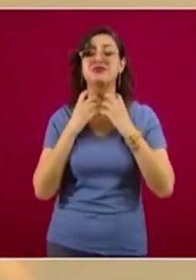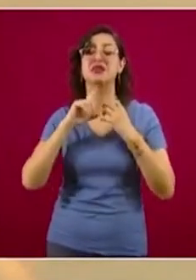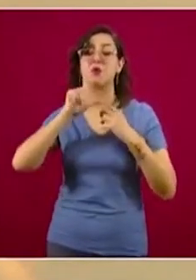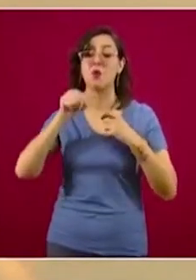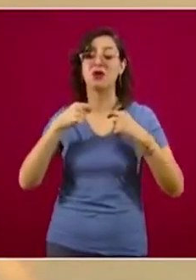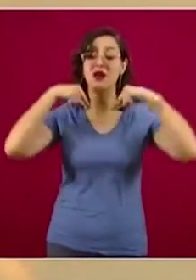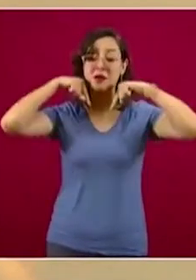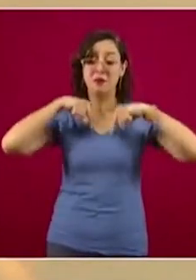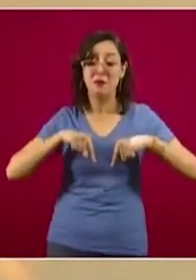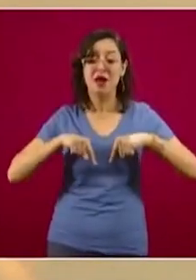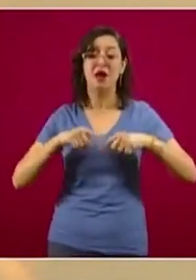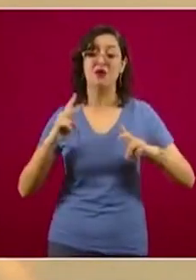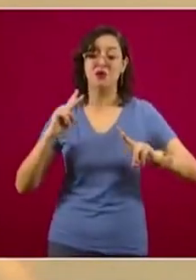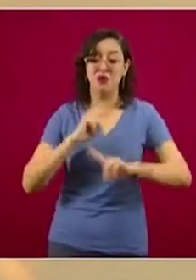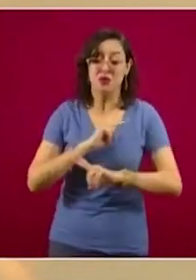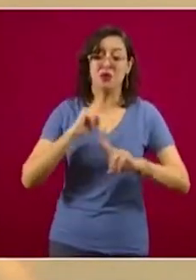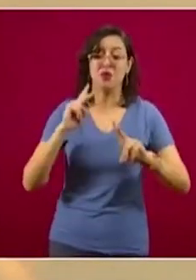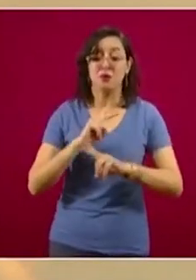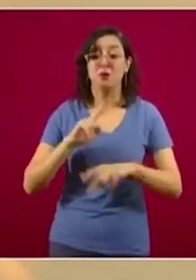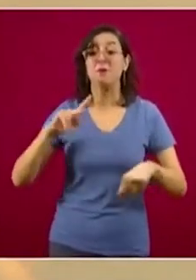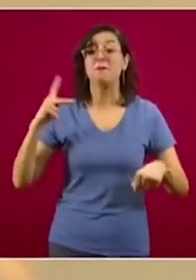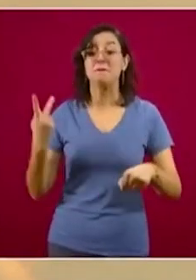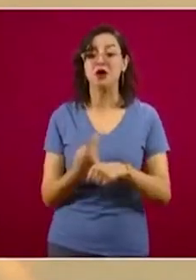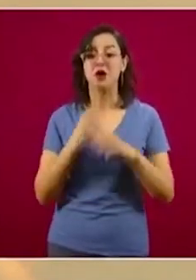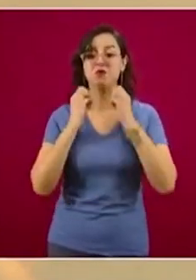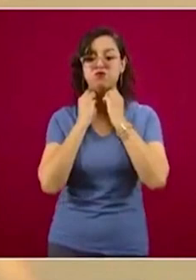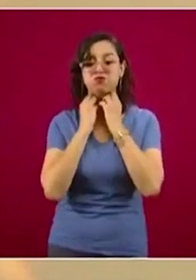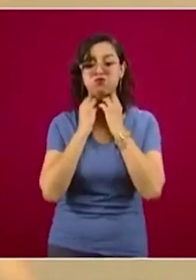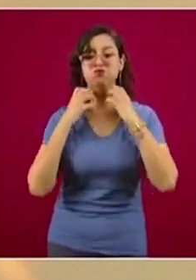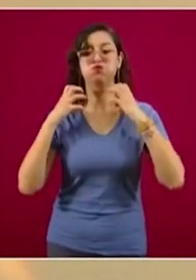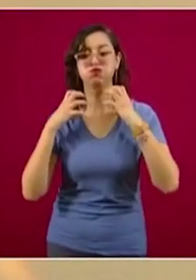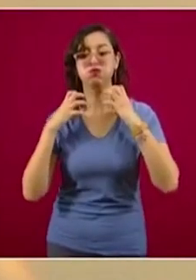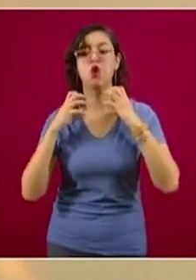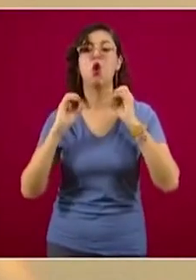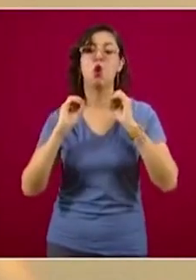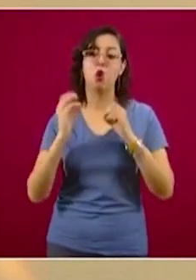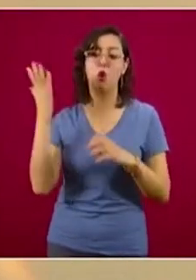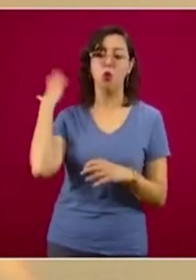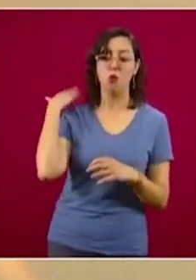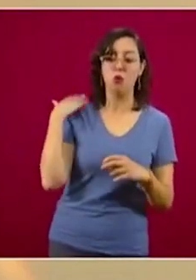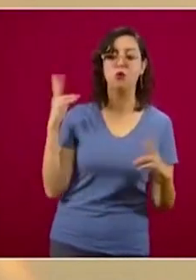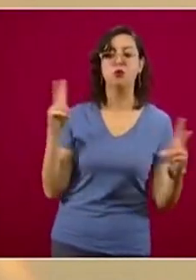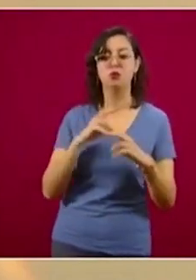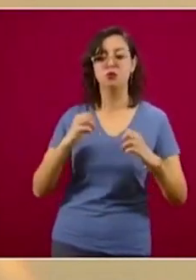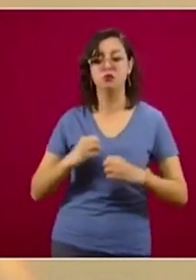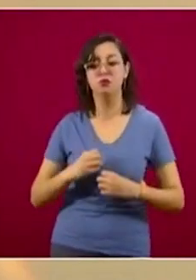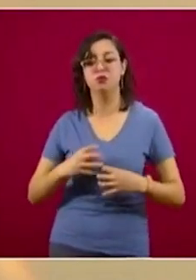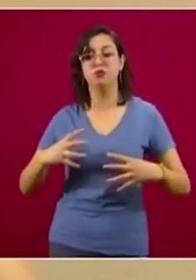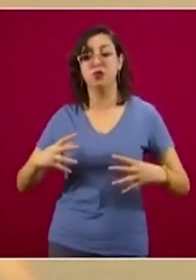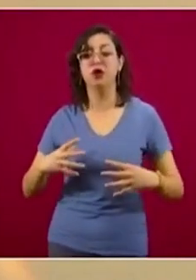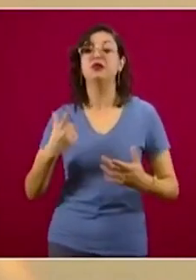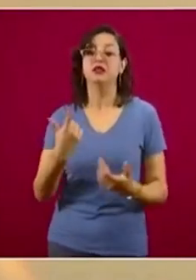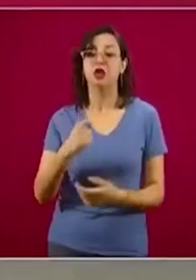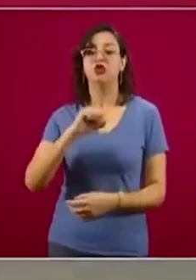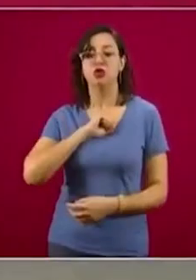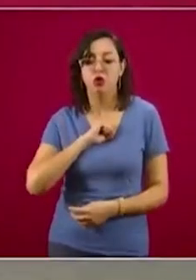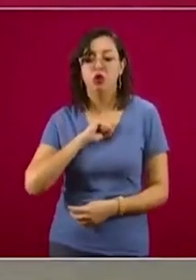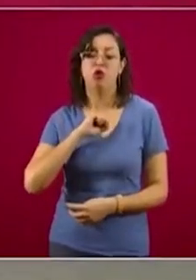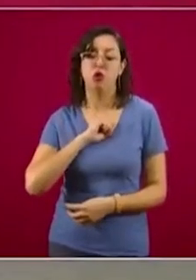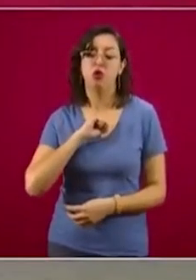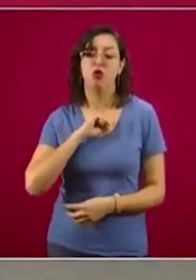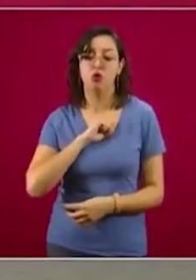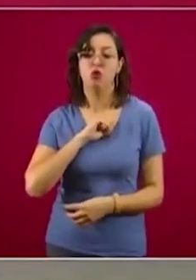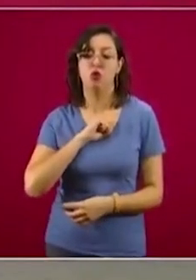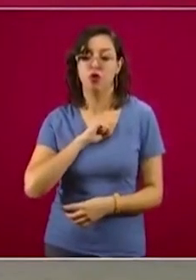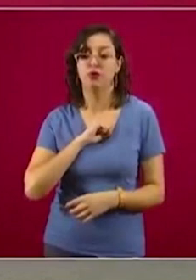pulmones ahí lo que causan es que se inflamen estos órganos y por eso el virus provoca tos la tos es uno de los síntomas de kobe